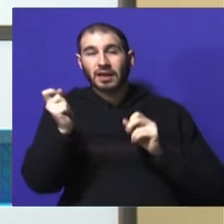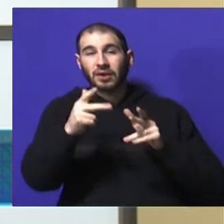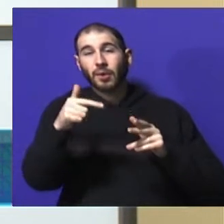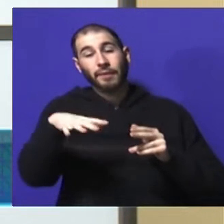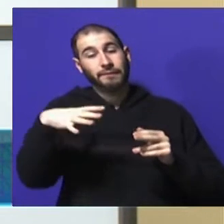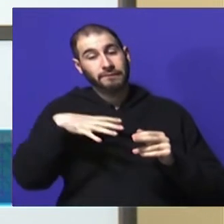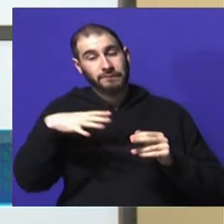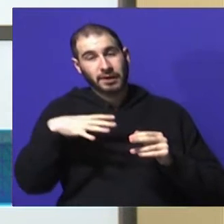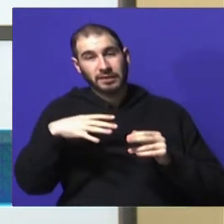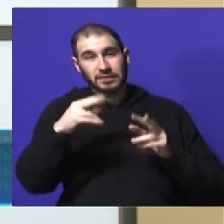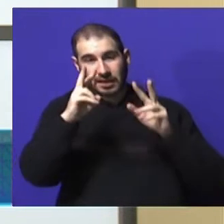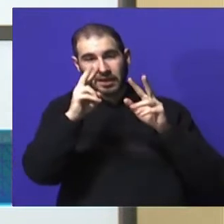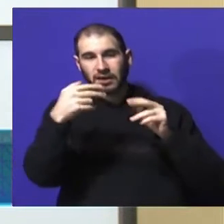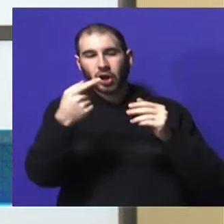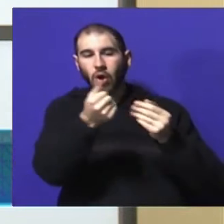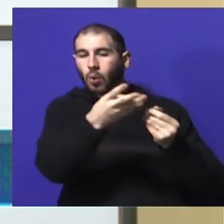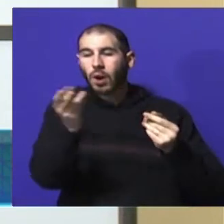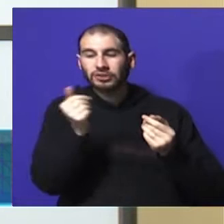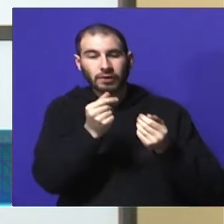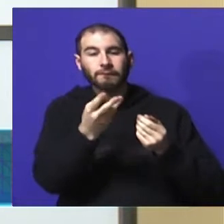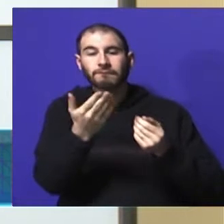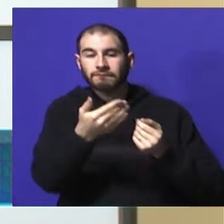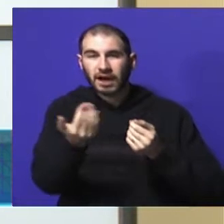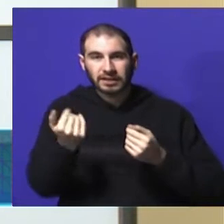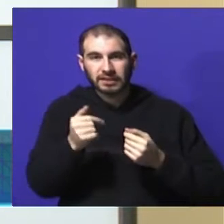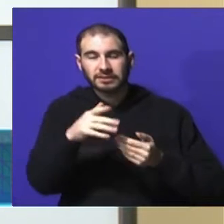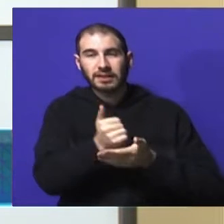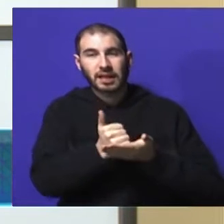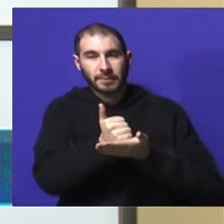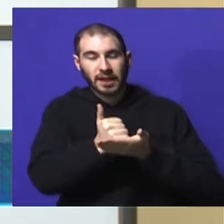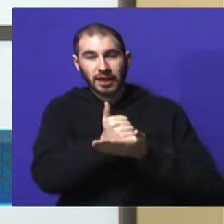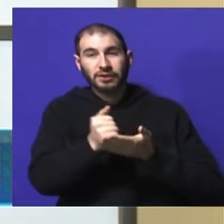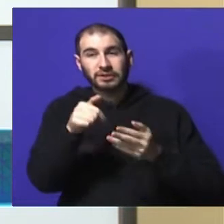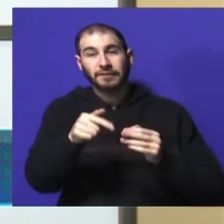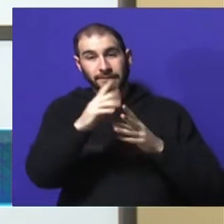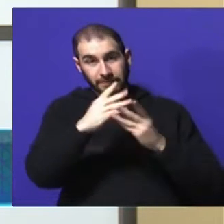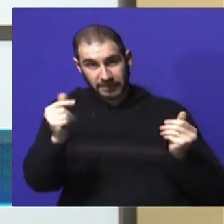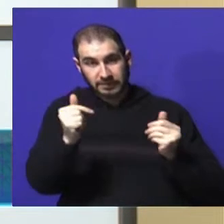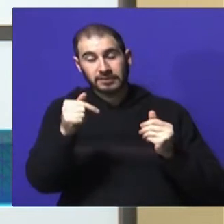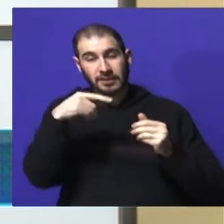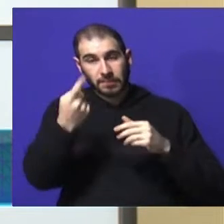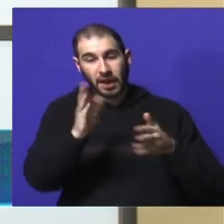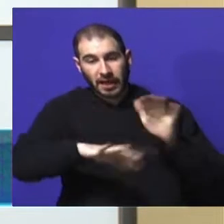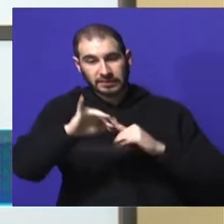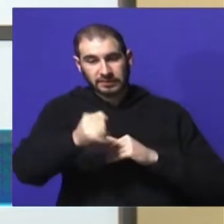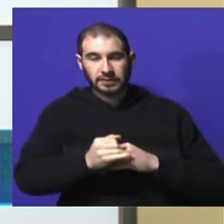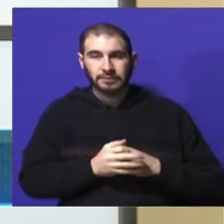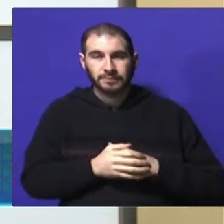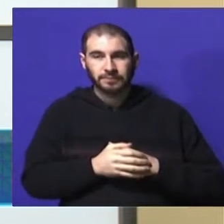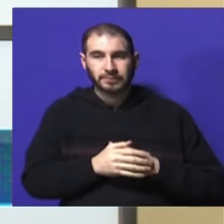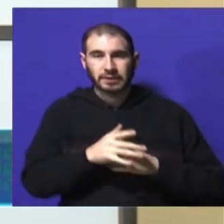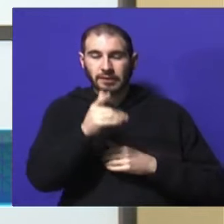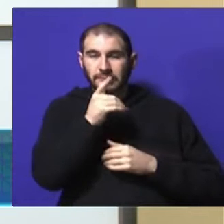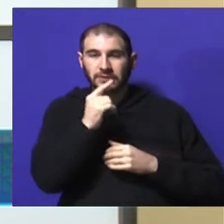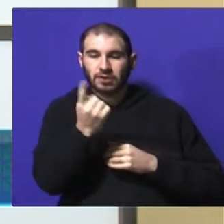faltaba terminar el inventario y que estaban esperando esa finalización para empezar a actuar. Yo creo que